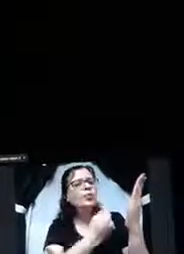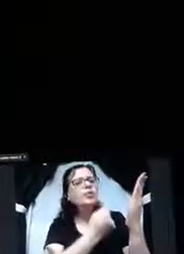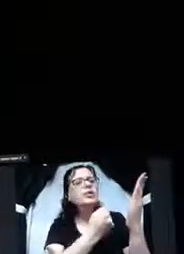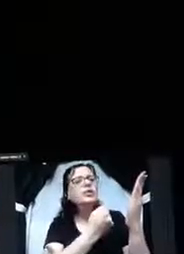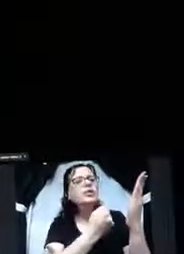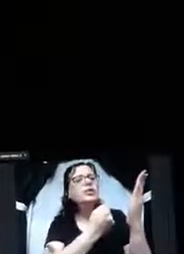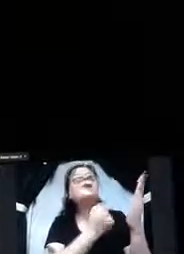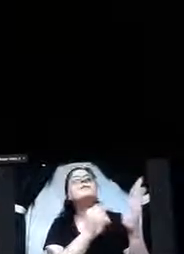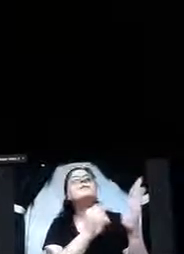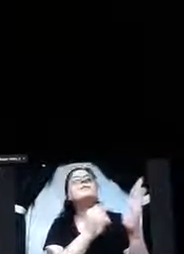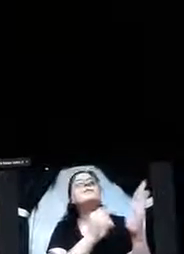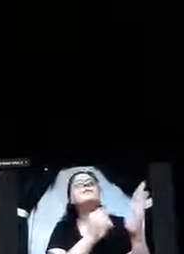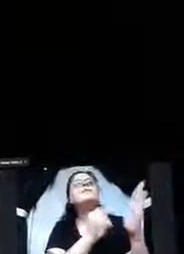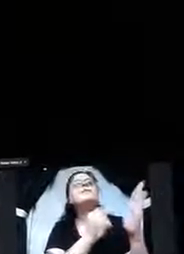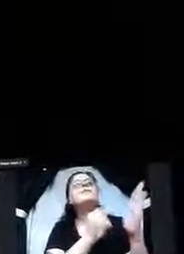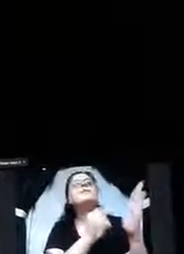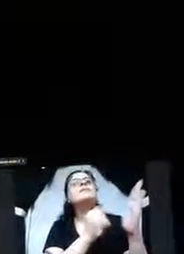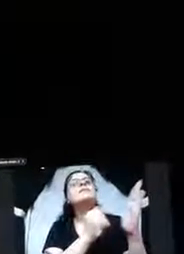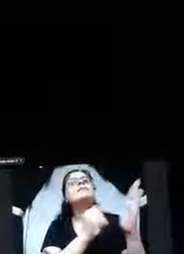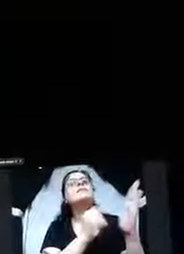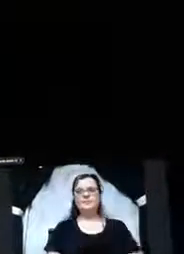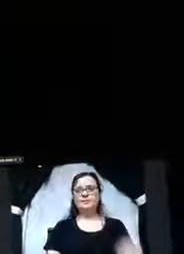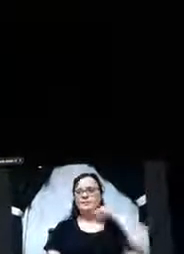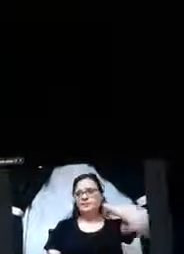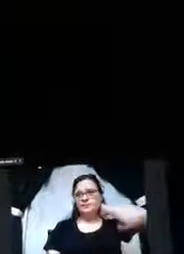Dame unos segunditos.